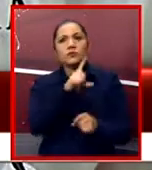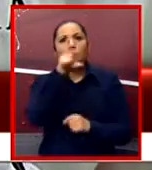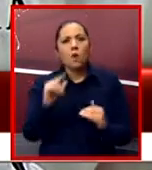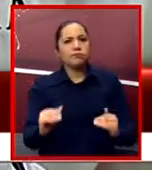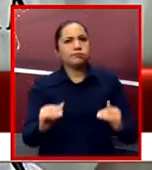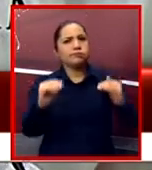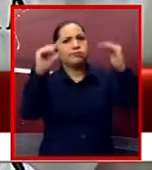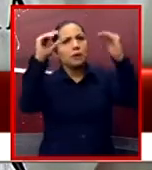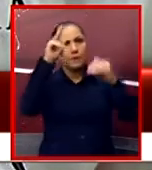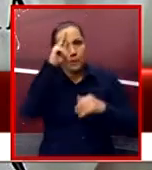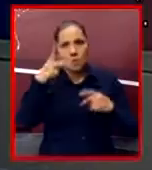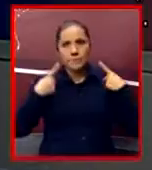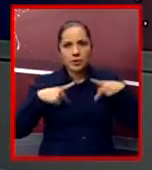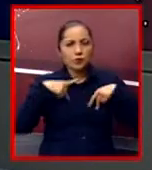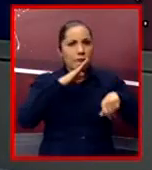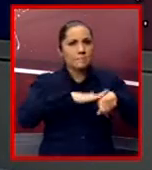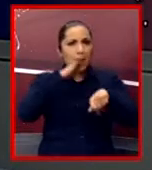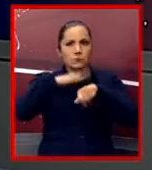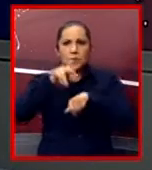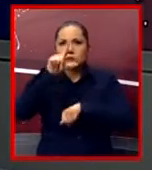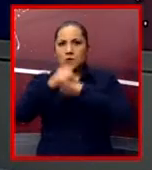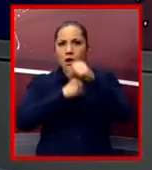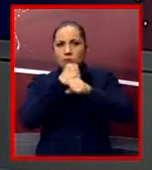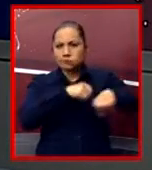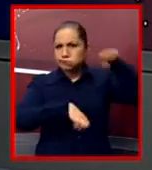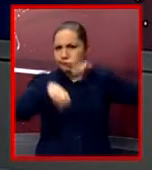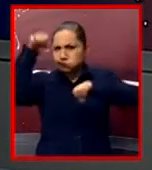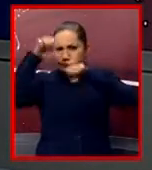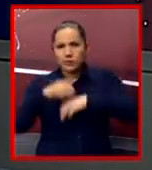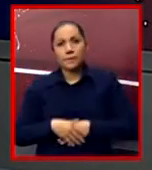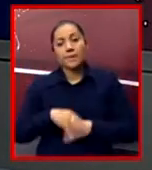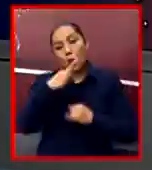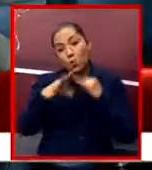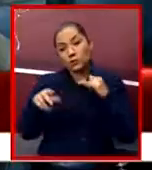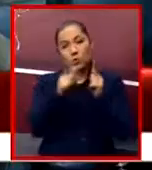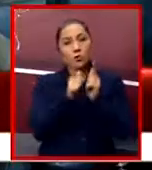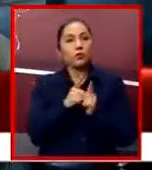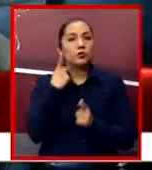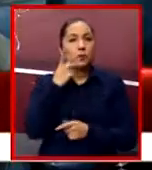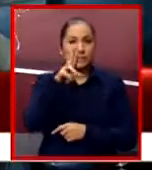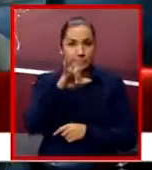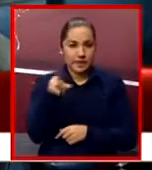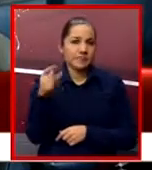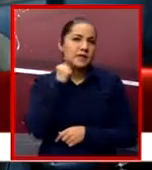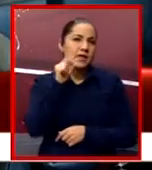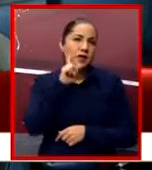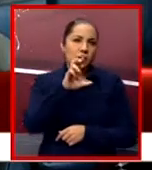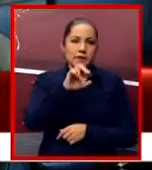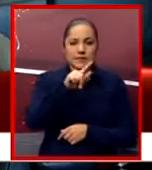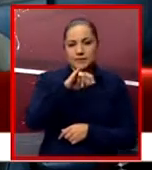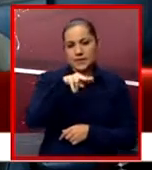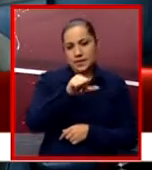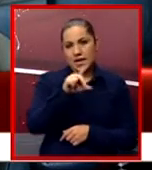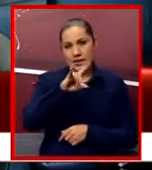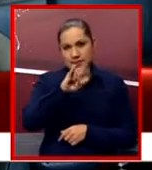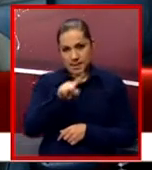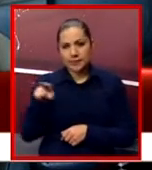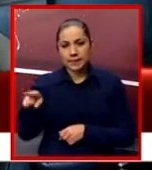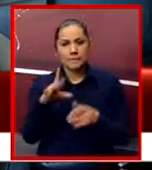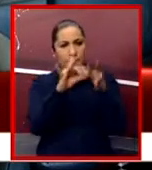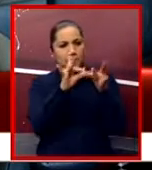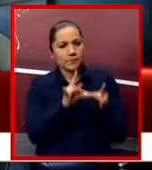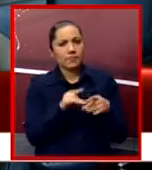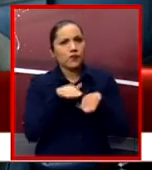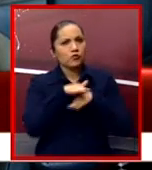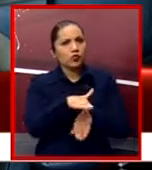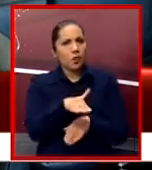años? Bueno, finalmente por el PRI inició la participación la senadora Cristina Díaz, quien externó su preocupación por los altos índices de